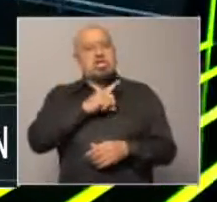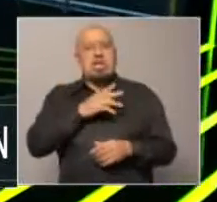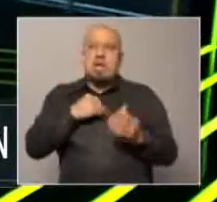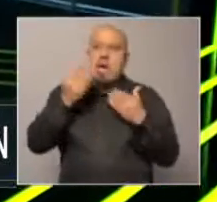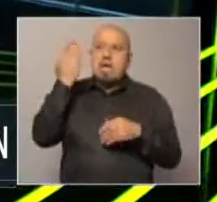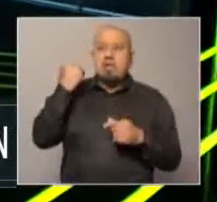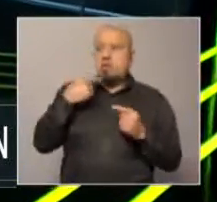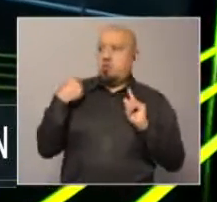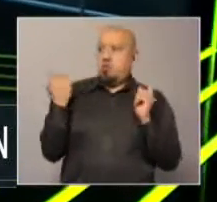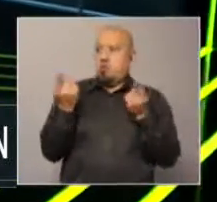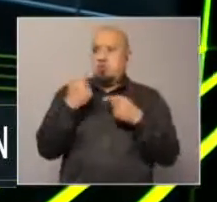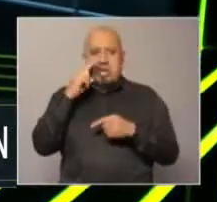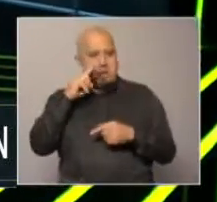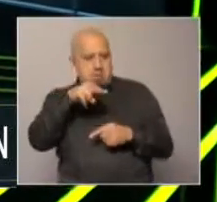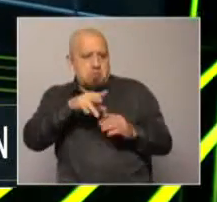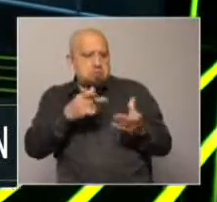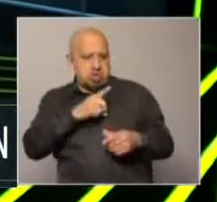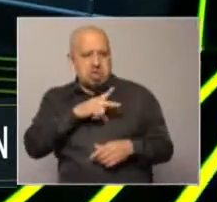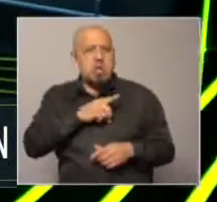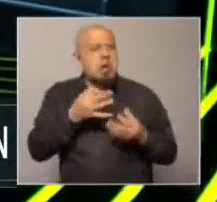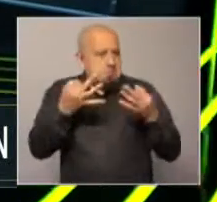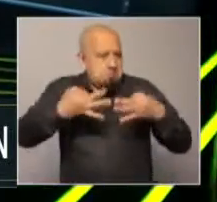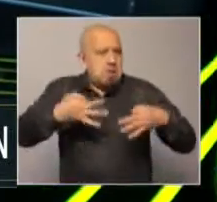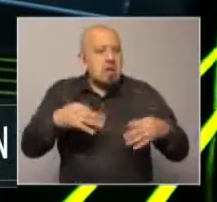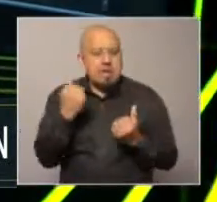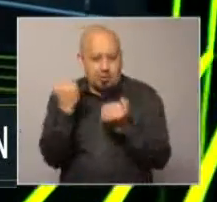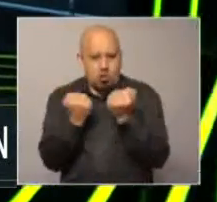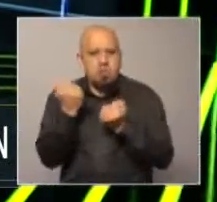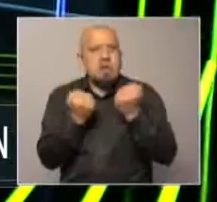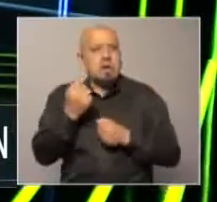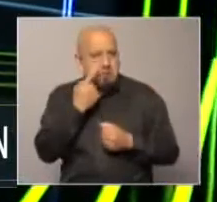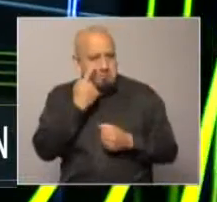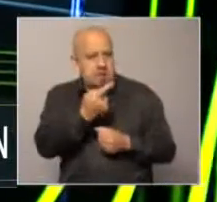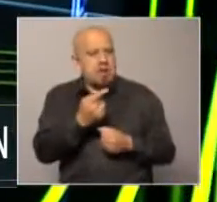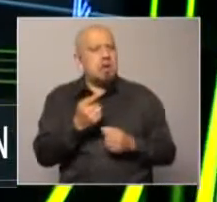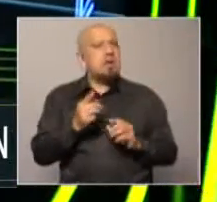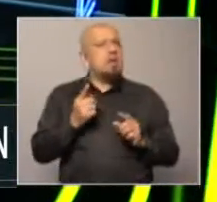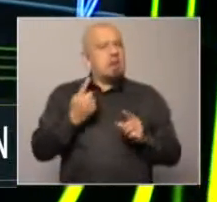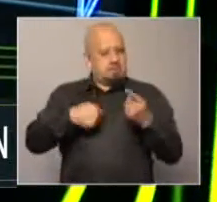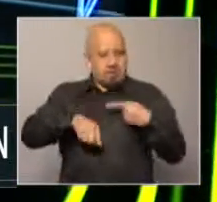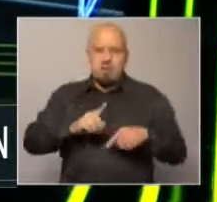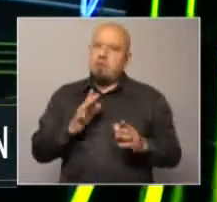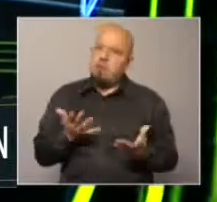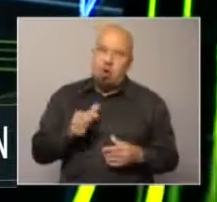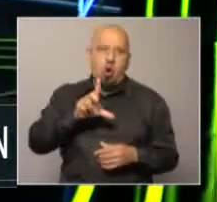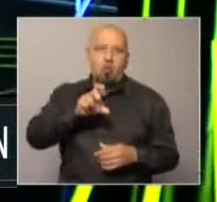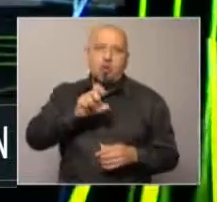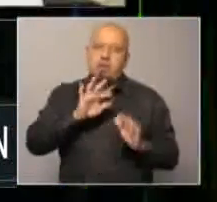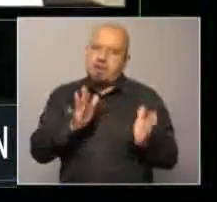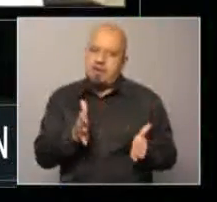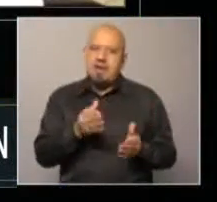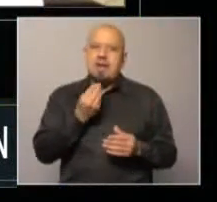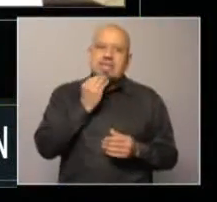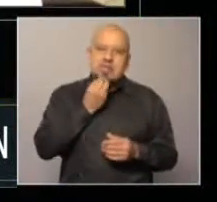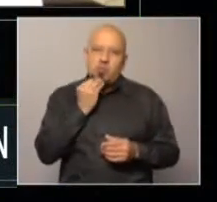de estabilidad en la región. Eso era lo que se transmitía hacia afuera. Pero era obvio que había problemas estructurales que se